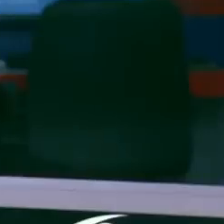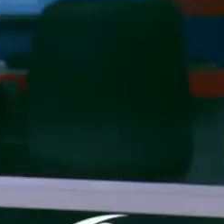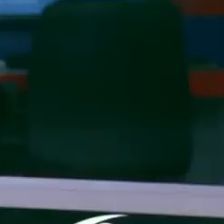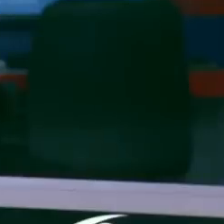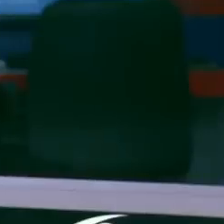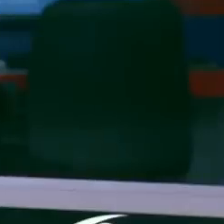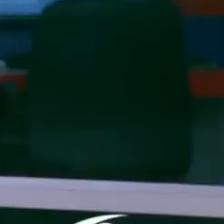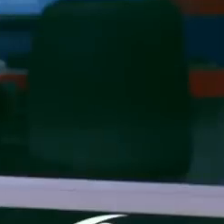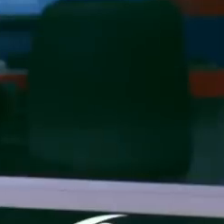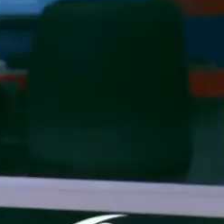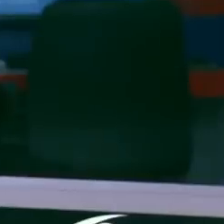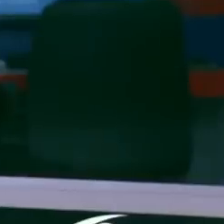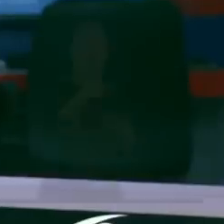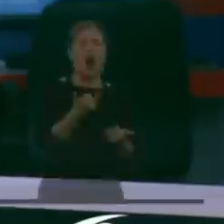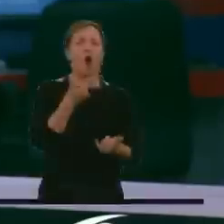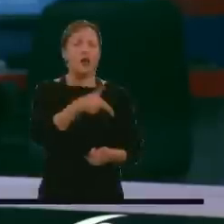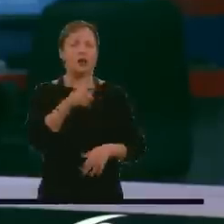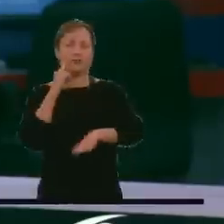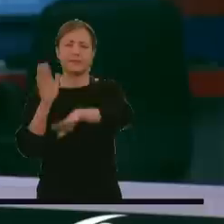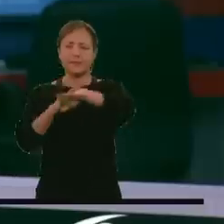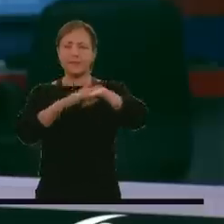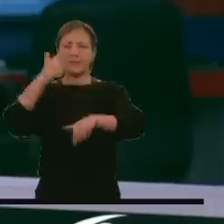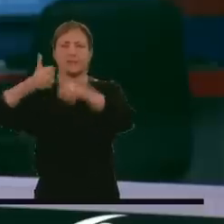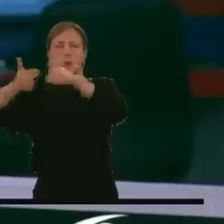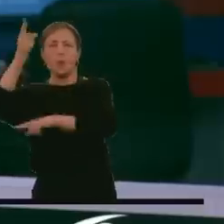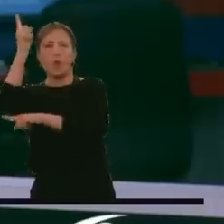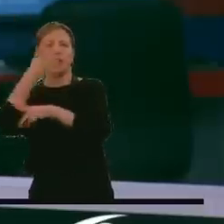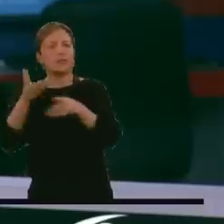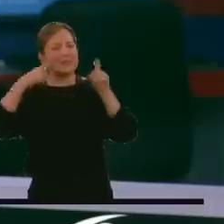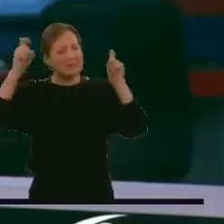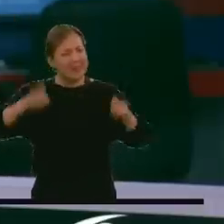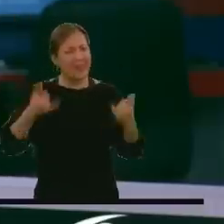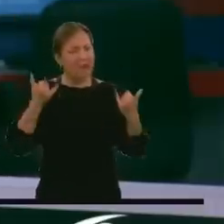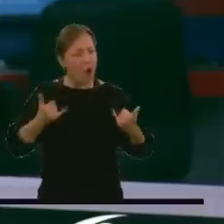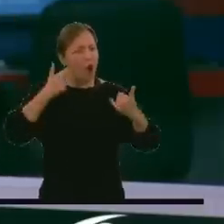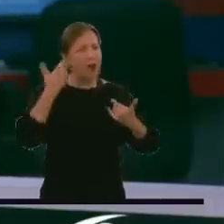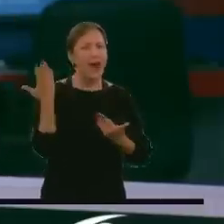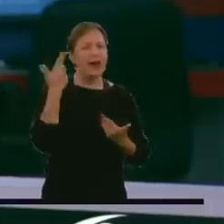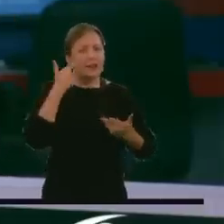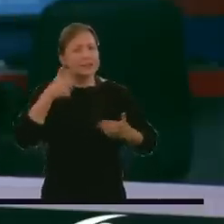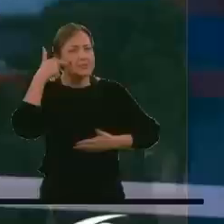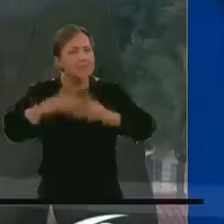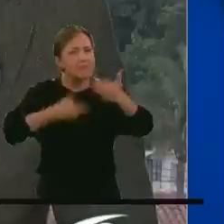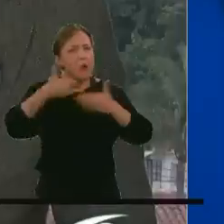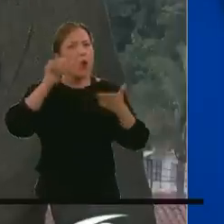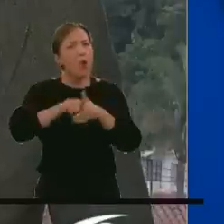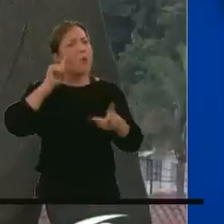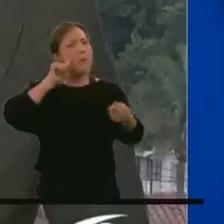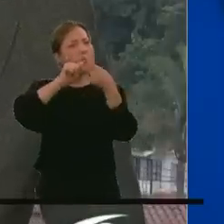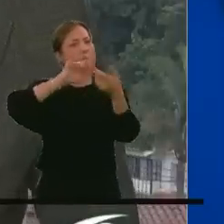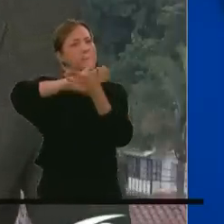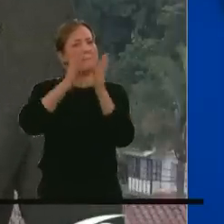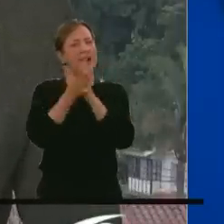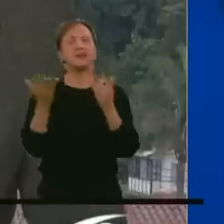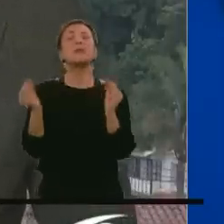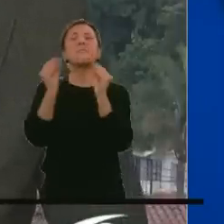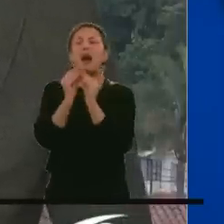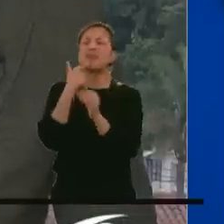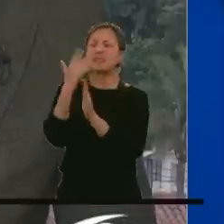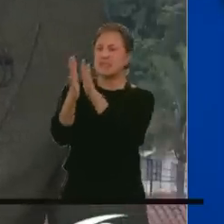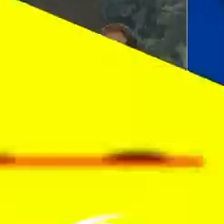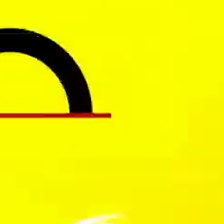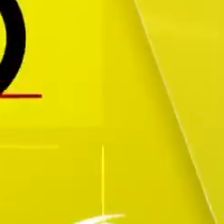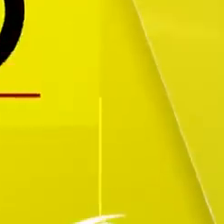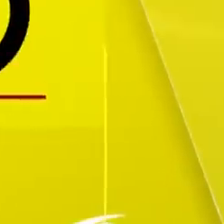a los grupos armados para que muestren verdadero interés en iniciar un proceso de paz. Nicolás Rojas, ¿qué otro llamado hicieron? Daniela, buenas tardes.